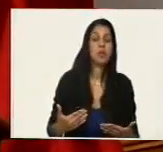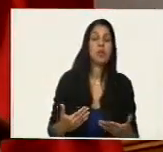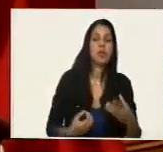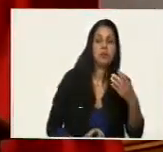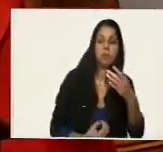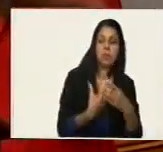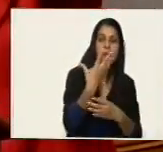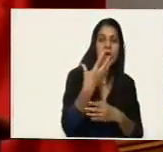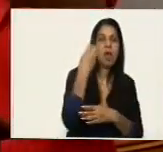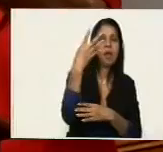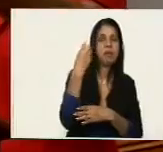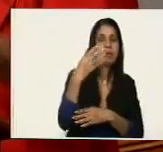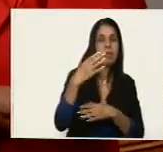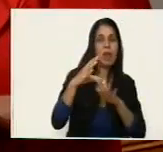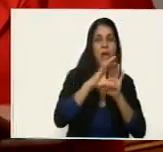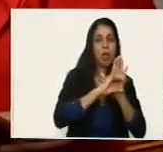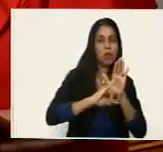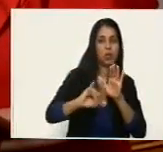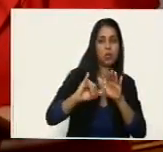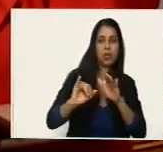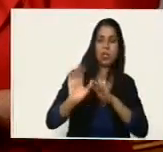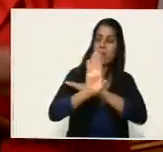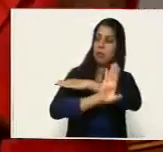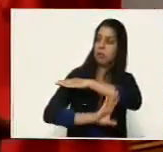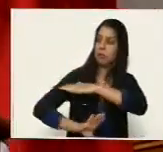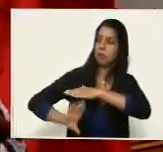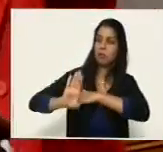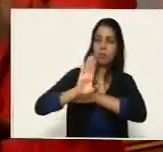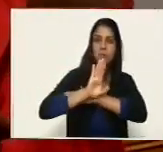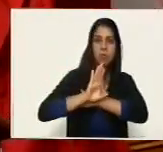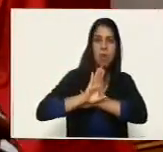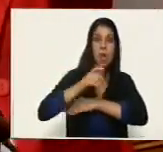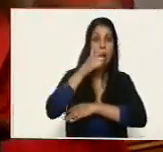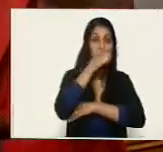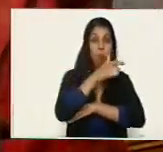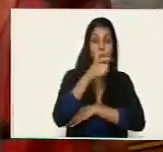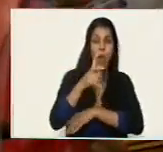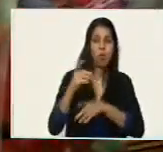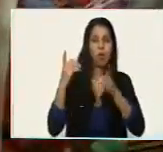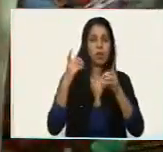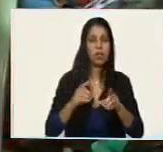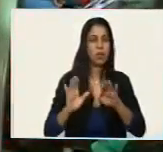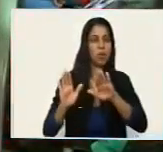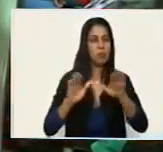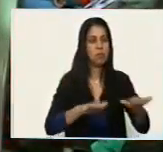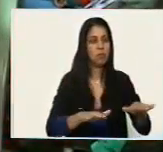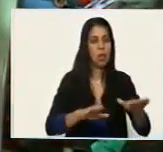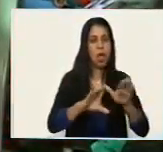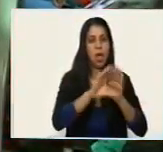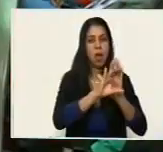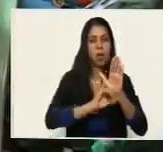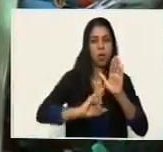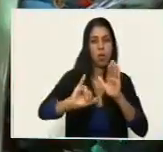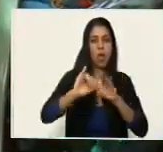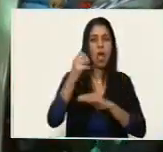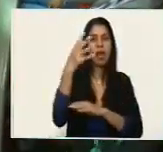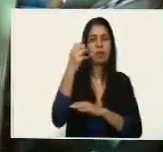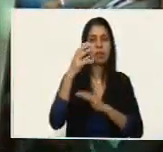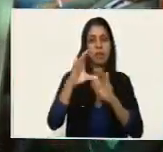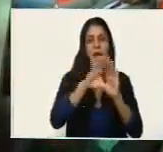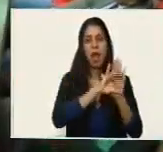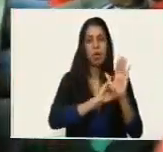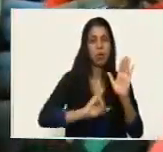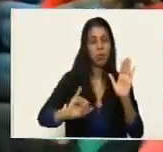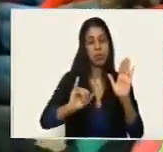escudo protector del pueblo de Venezuela. Y el escudo protector del pueblo de Venezuela es la Asamblea Nacional